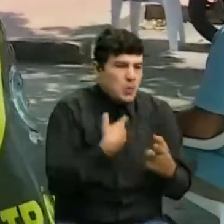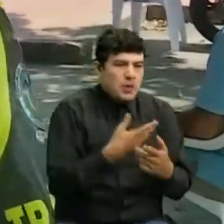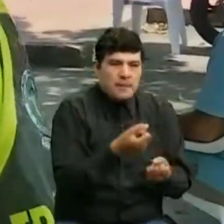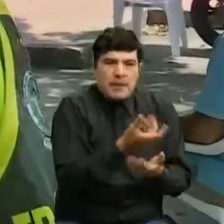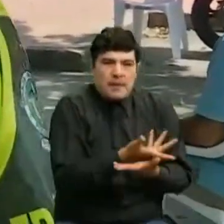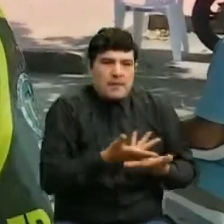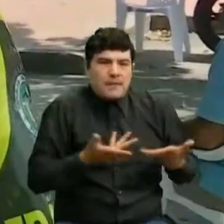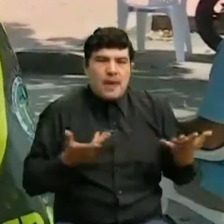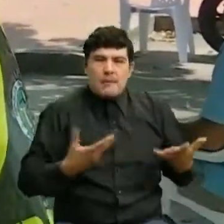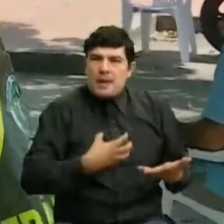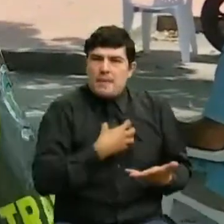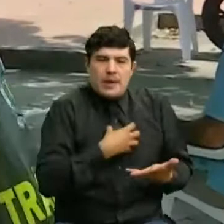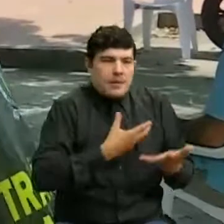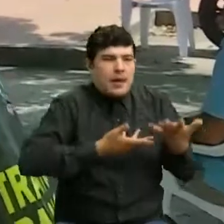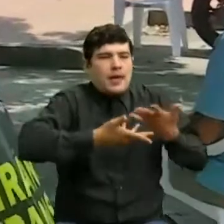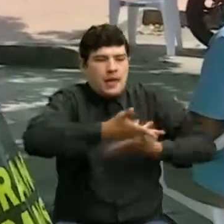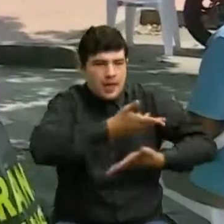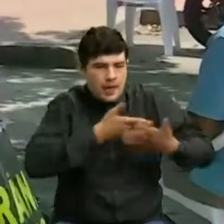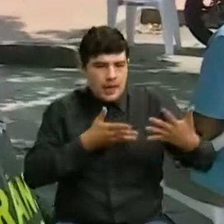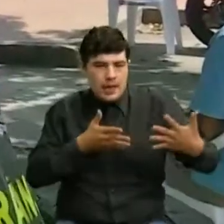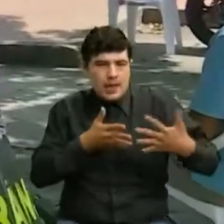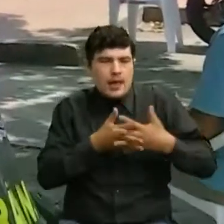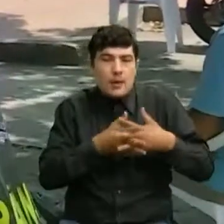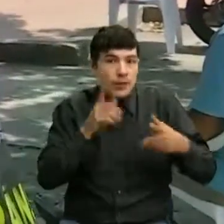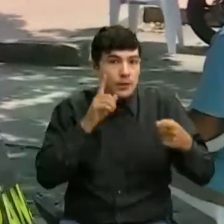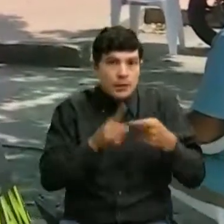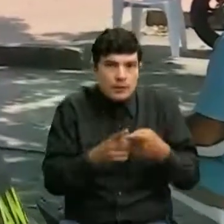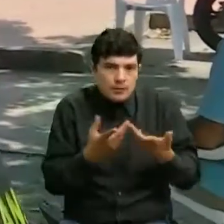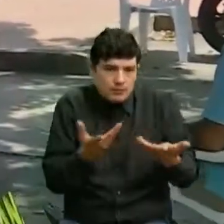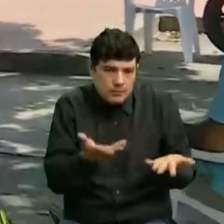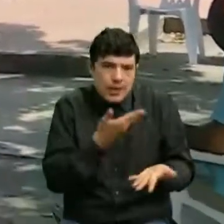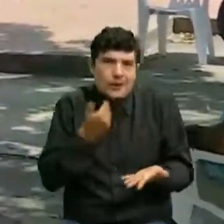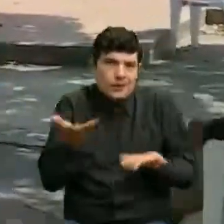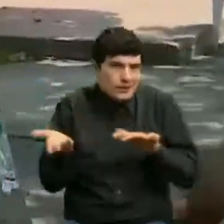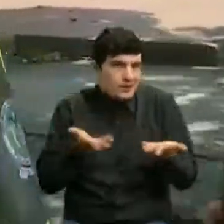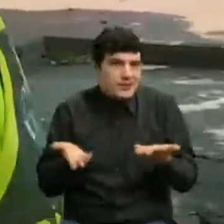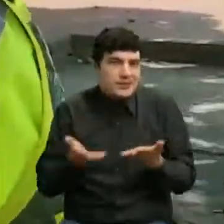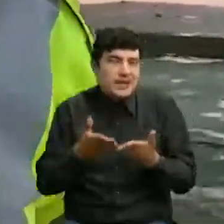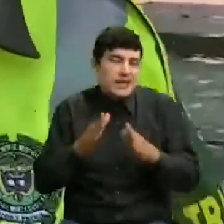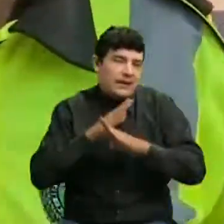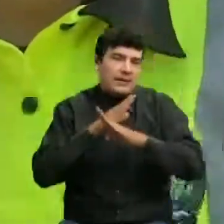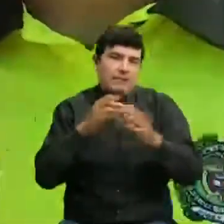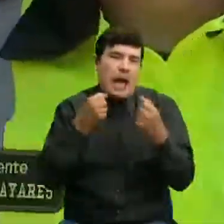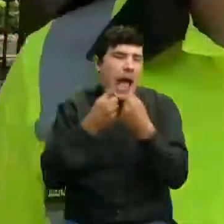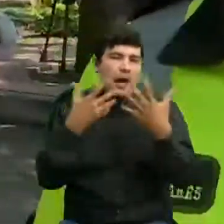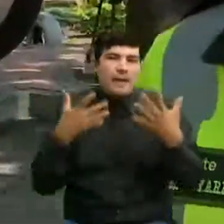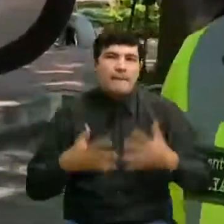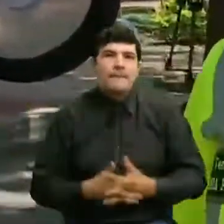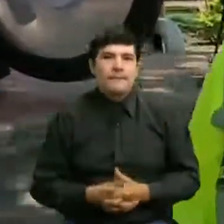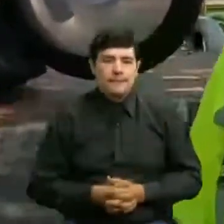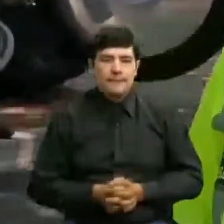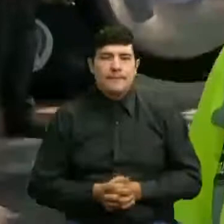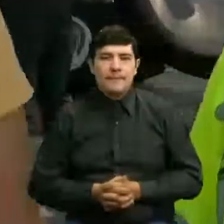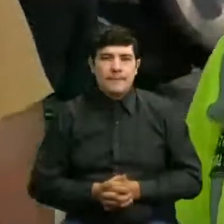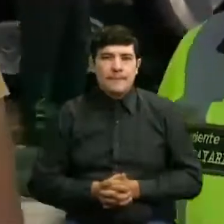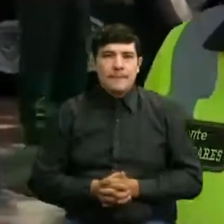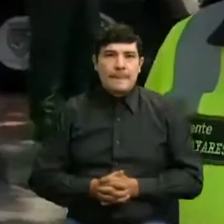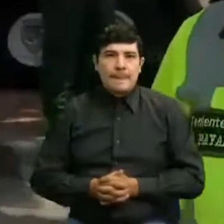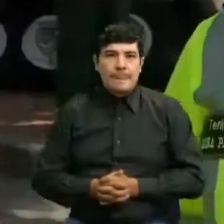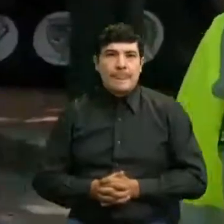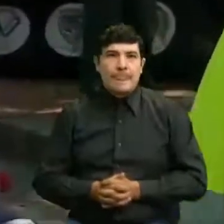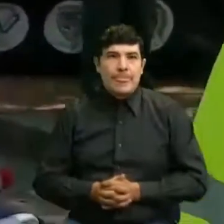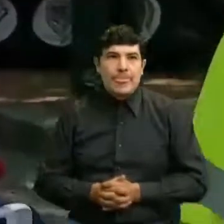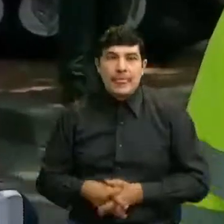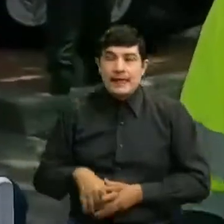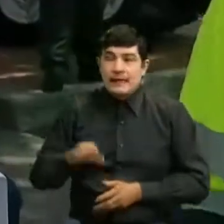trabajamos en conjunto para mejorar esta actividad. Listo, muy bien, teniente. Pues mire, precisamente las autoridades han